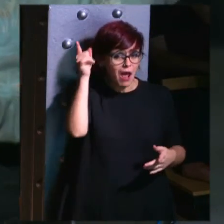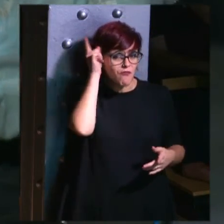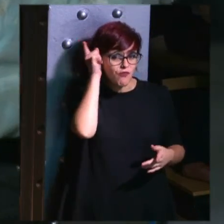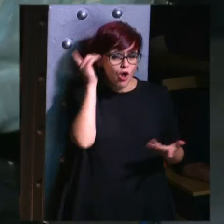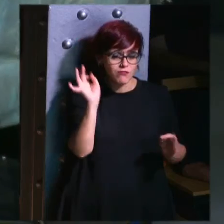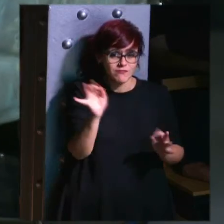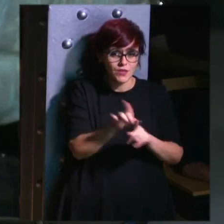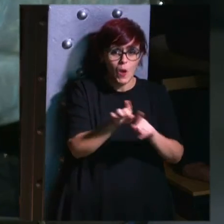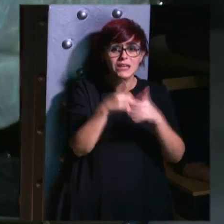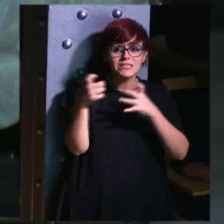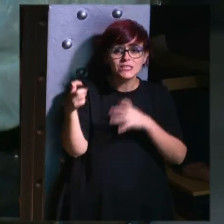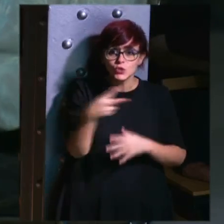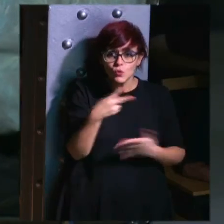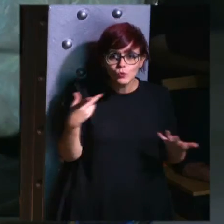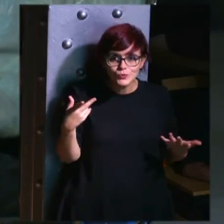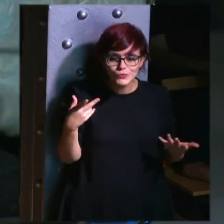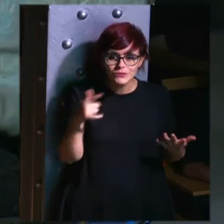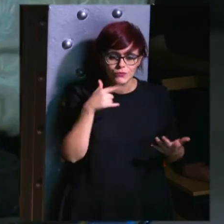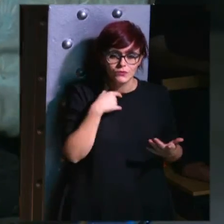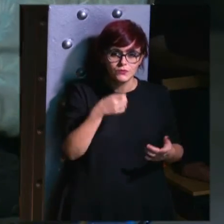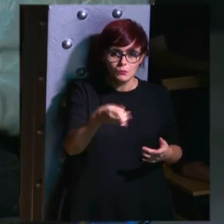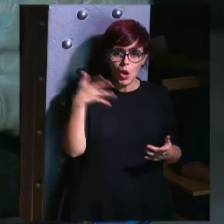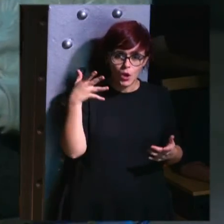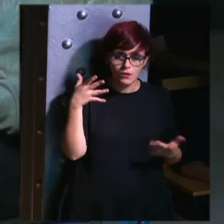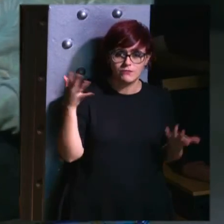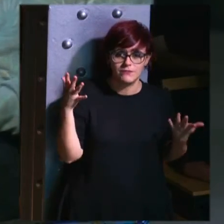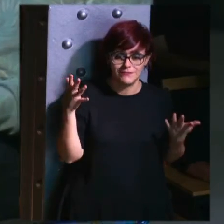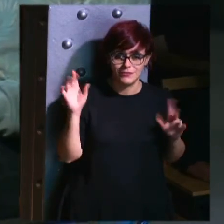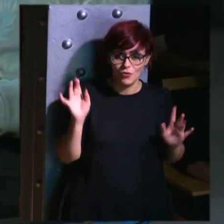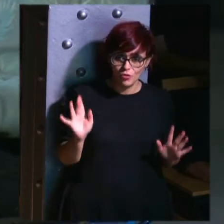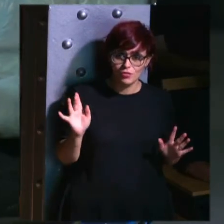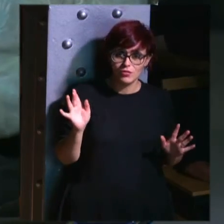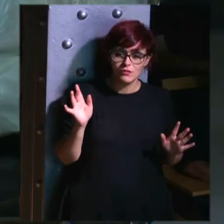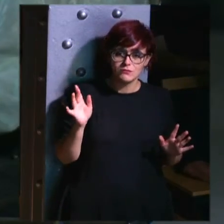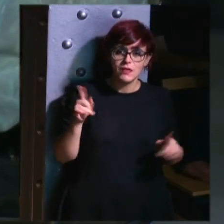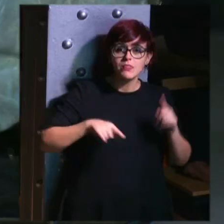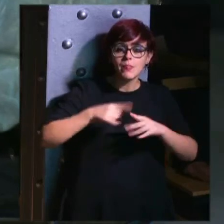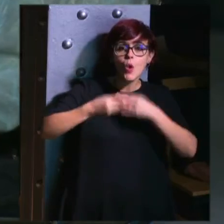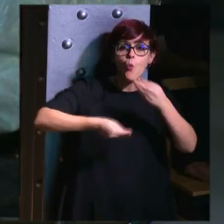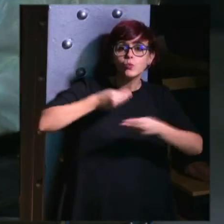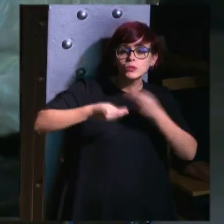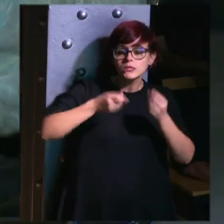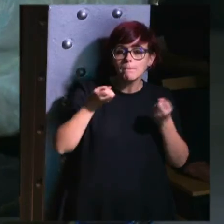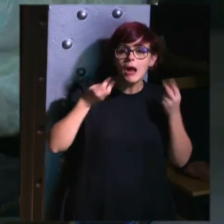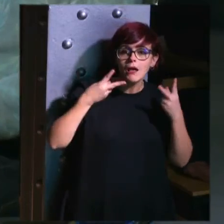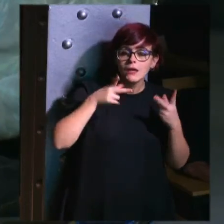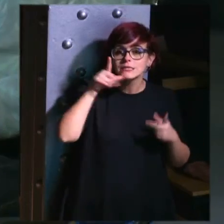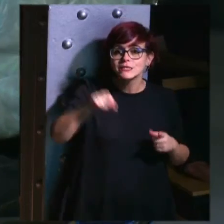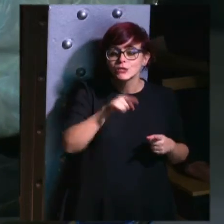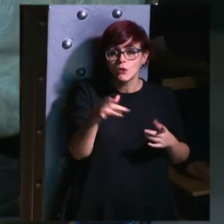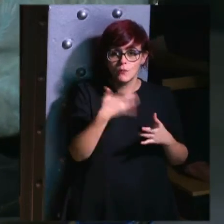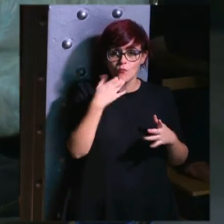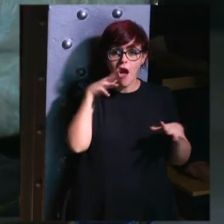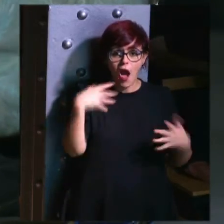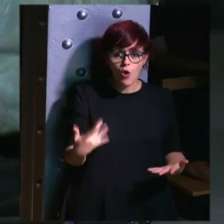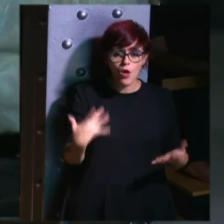valen 600 pavos, es una pasta. Yo creo que al final depende un poquito del uso que le des, ¿no? A día de hoy pues te